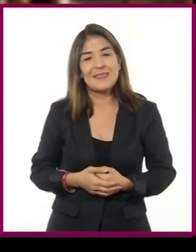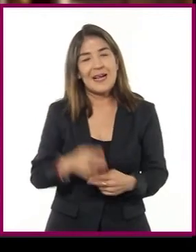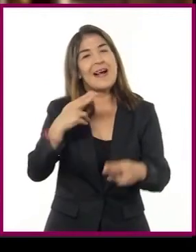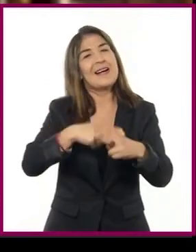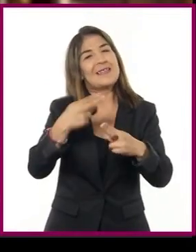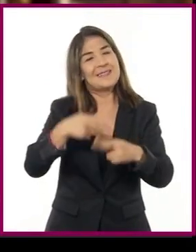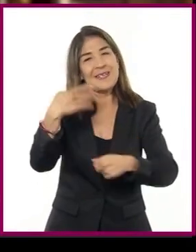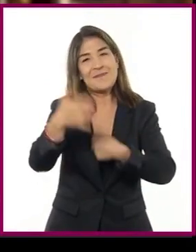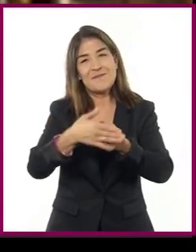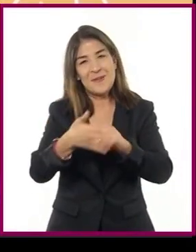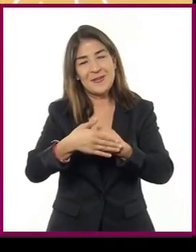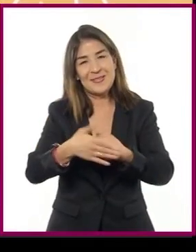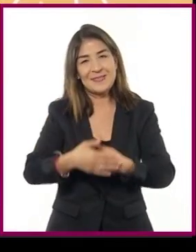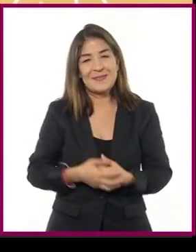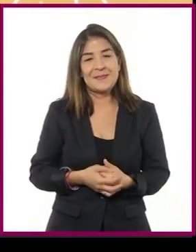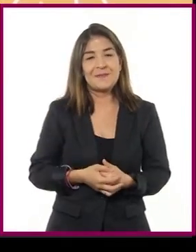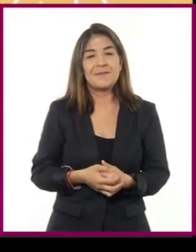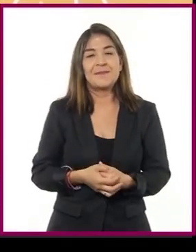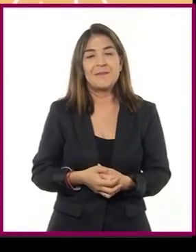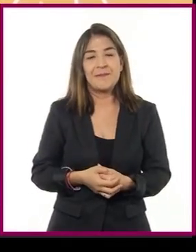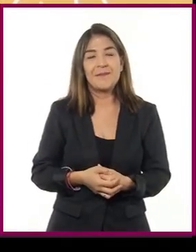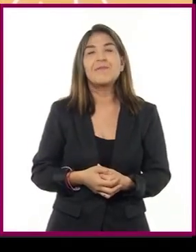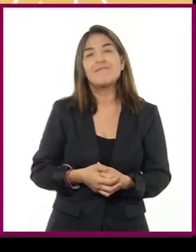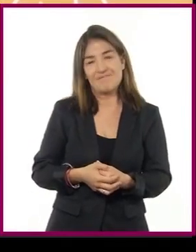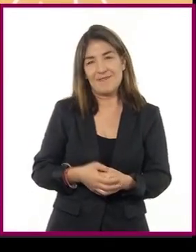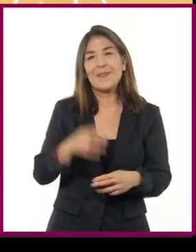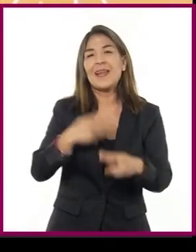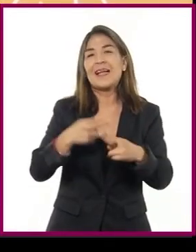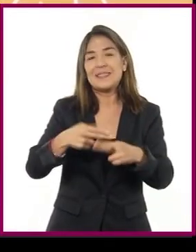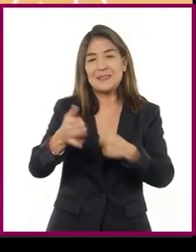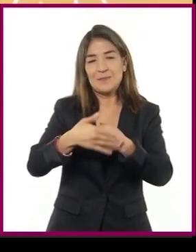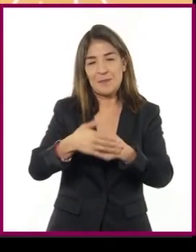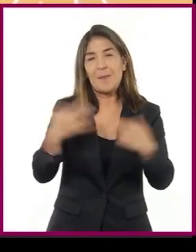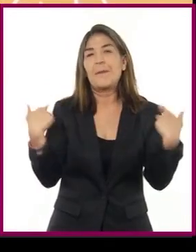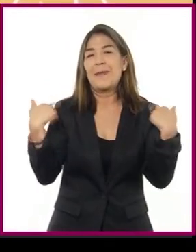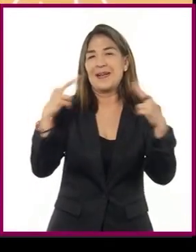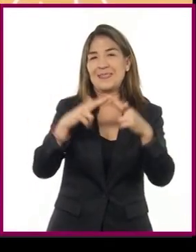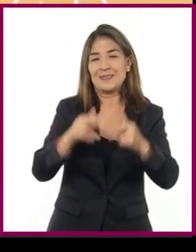la próxima. Hasta la próxima, maestro Euclides.